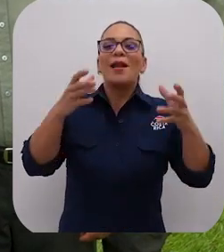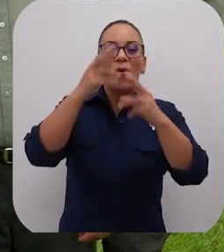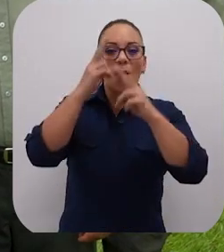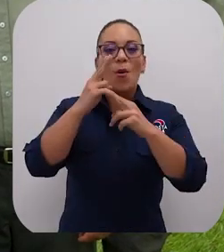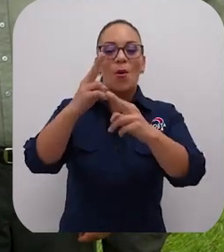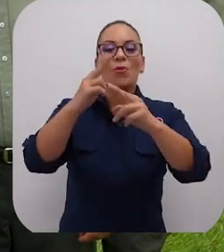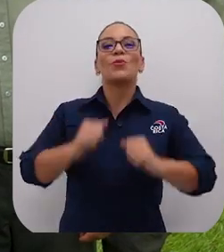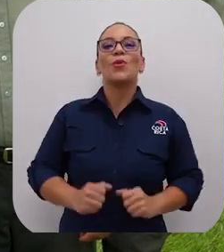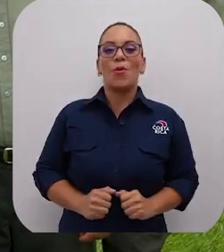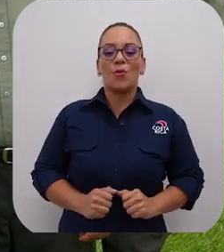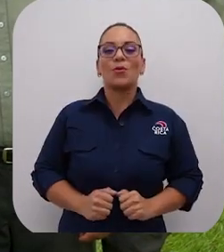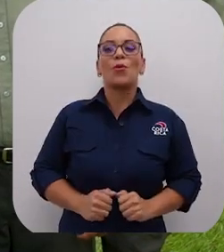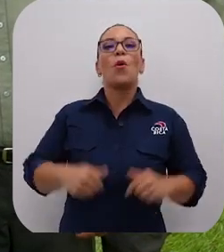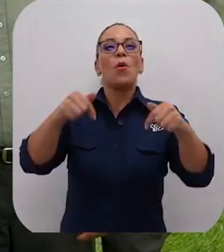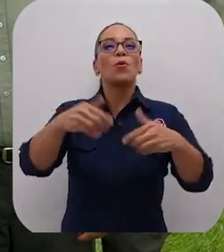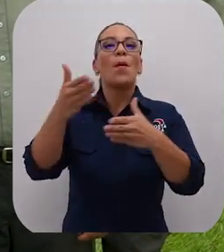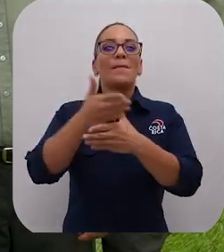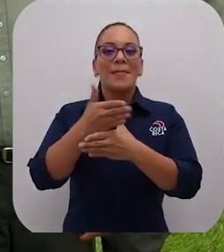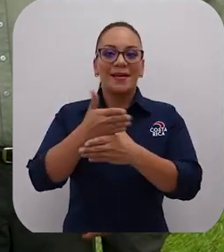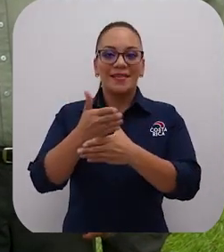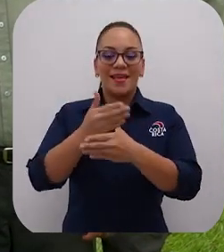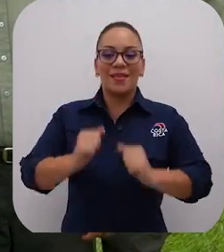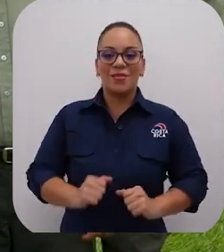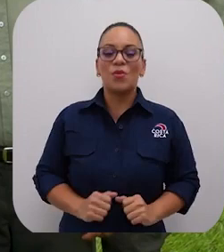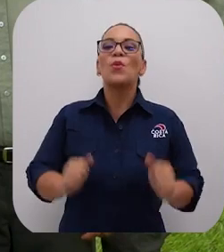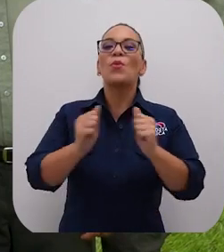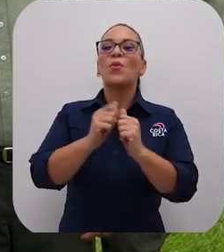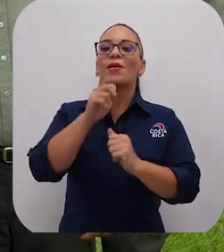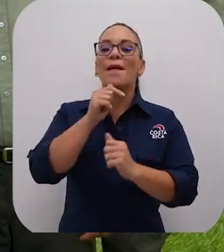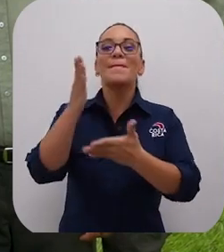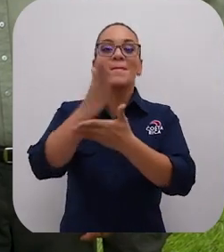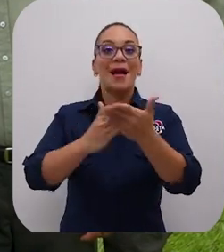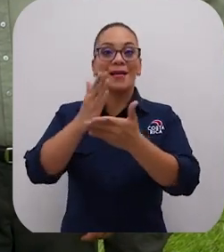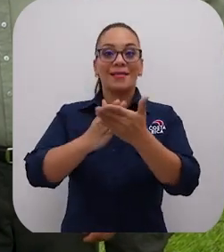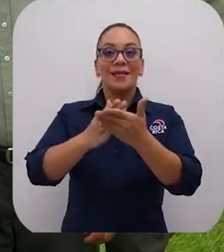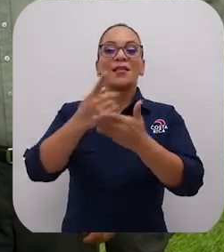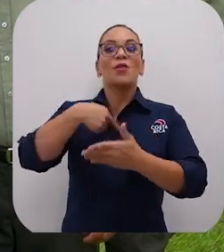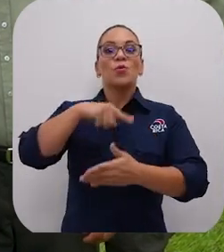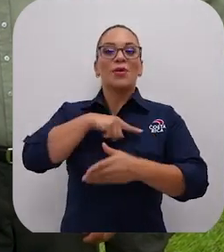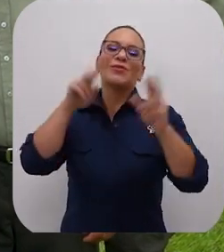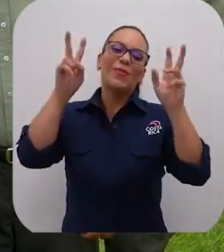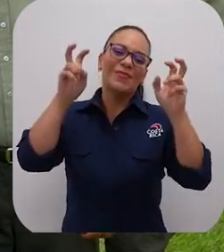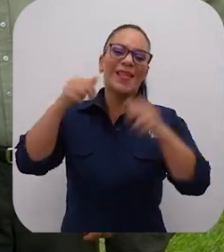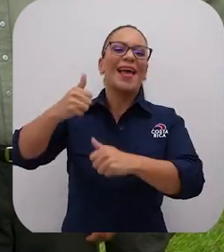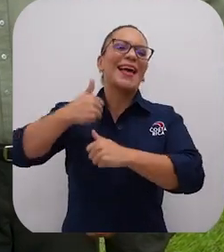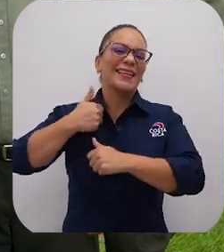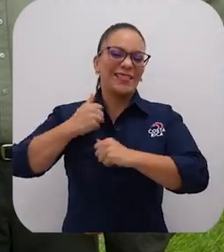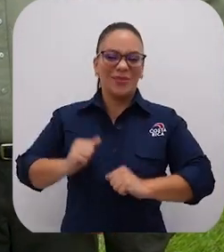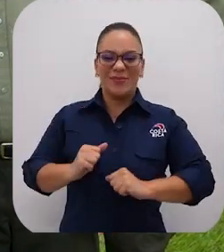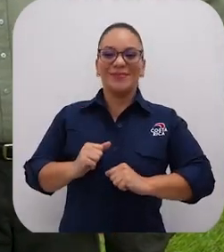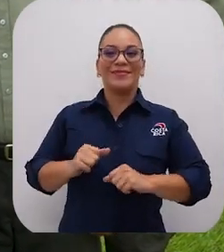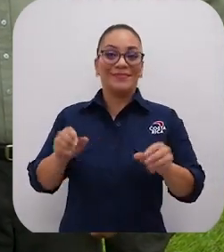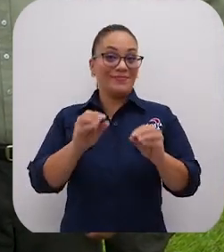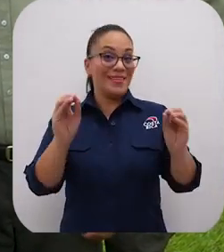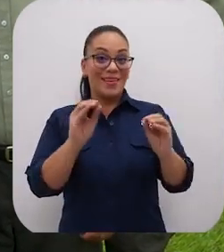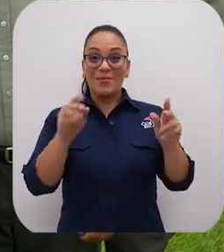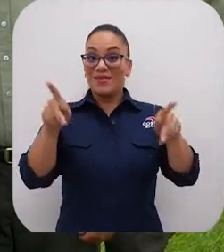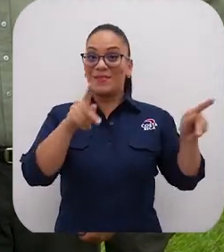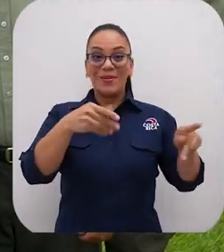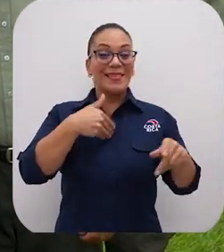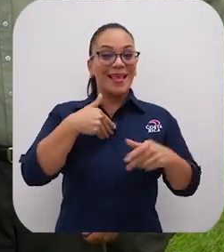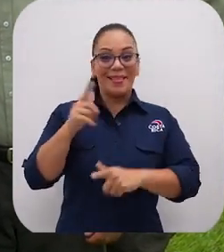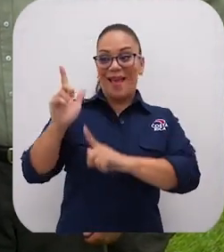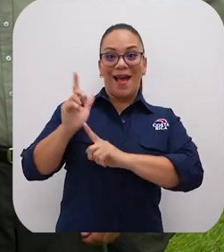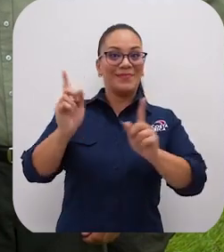Compatriotas, tengo el gran honor de estar compartiendo con parte de nuestro ejército. Y